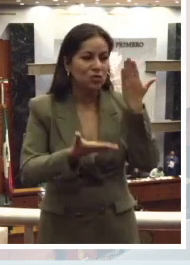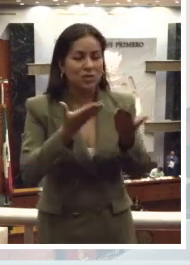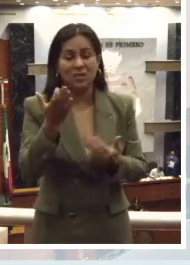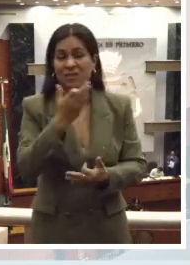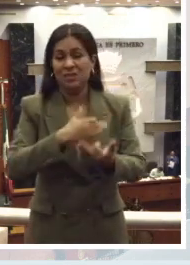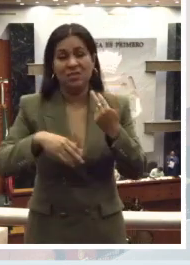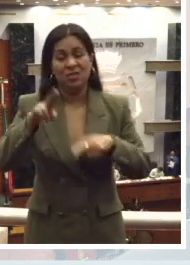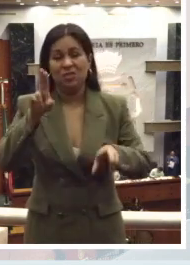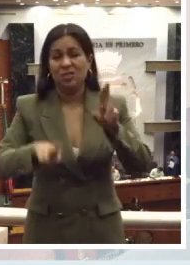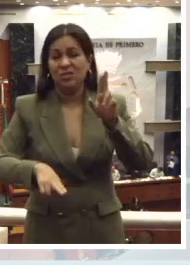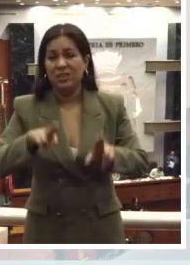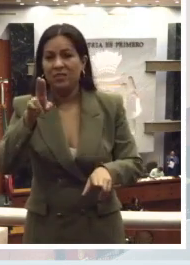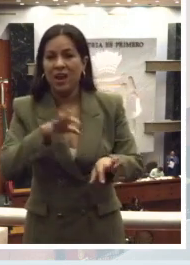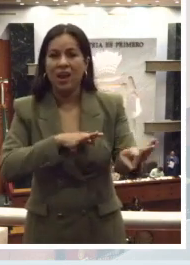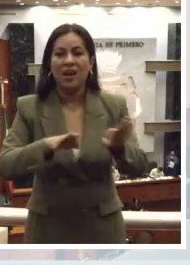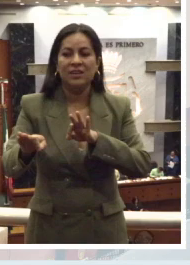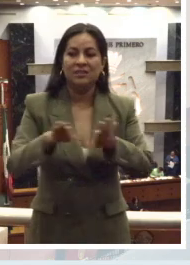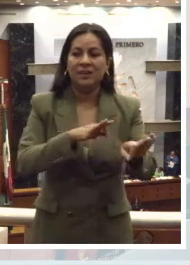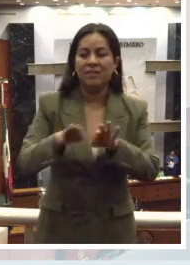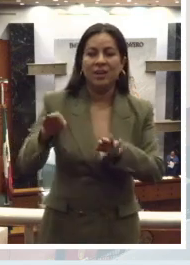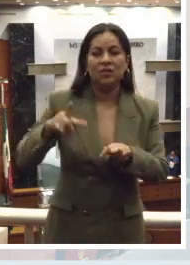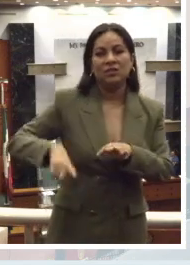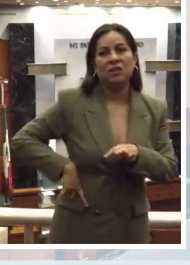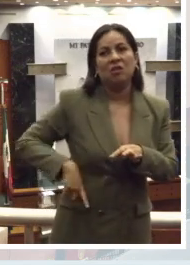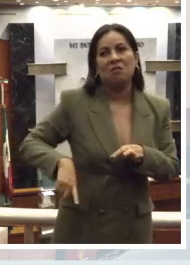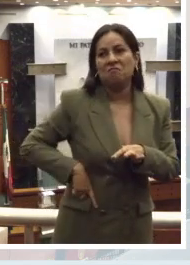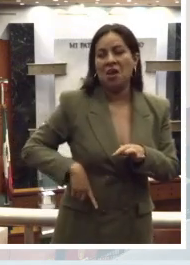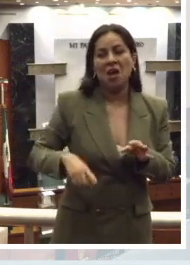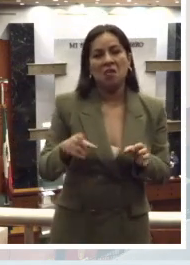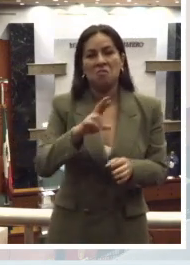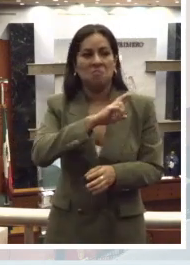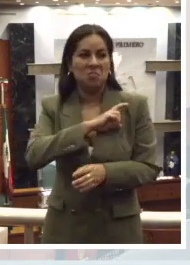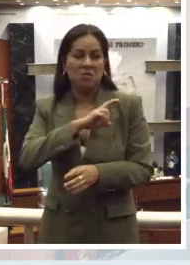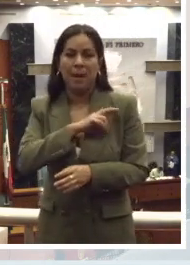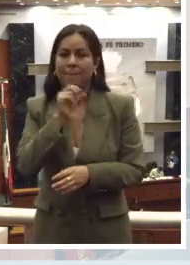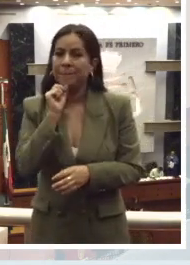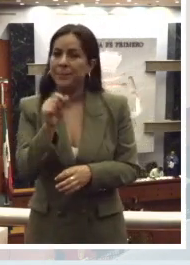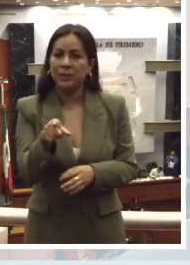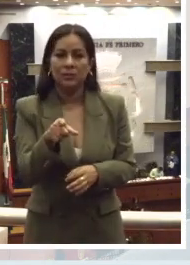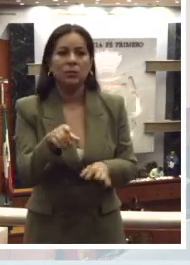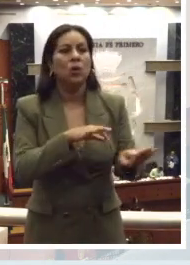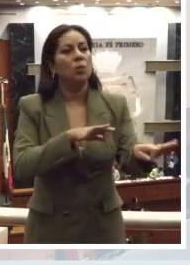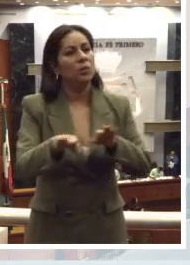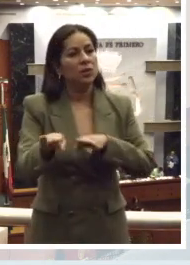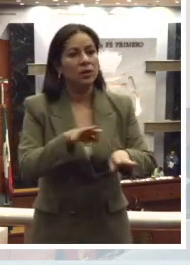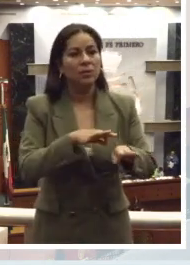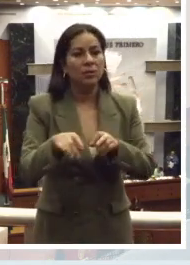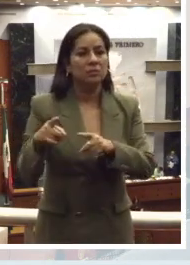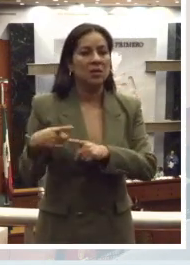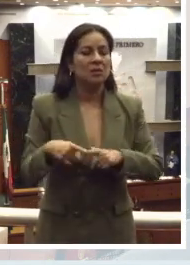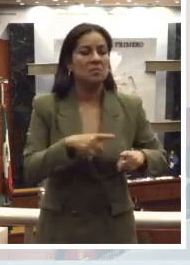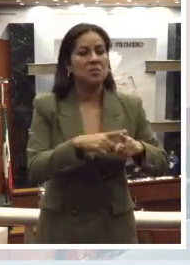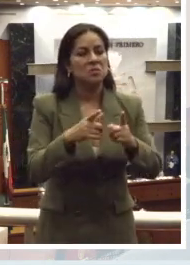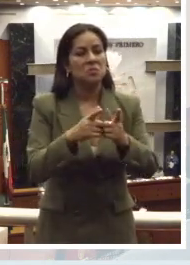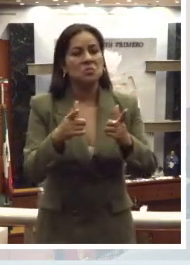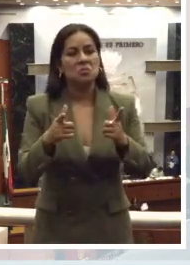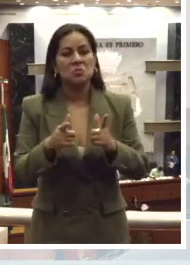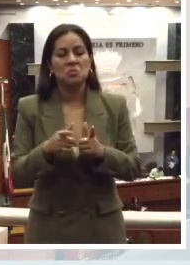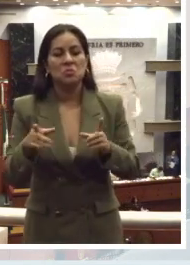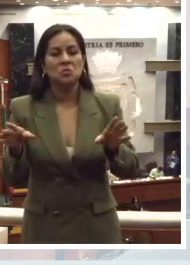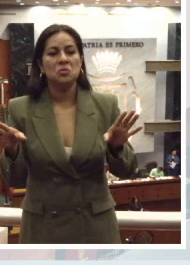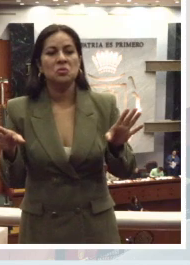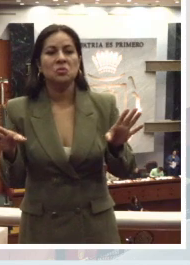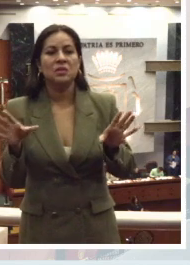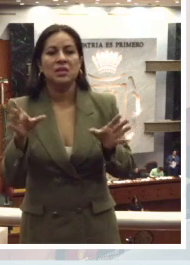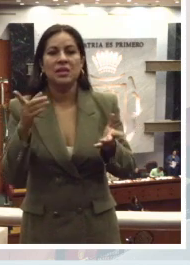niveles, empleados de dependencias y sector privado, así como trabajadores de diversos sectores que